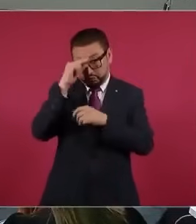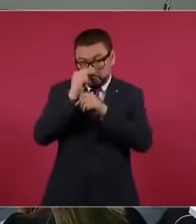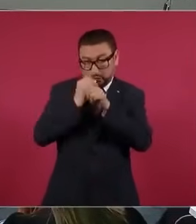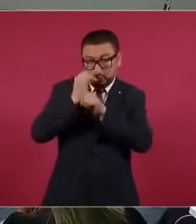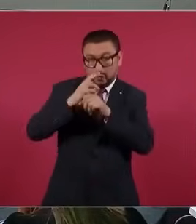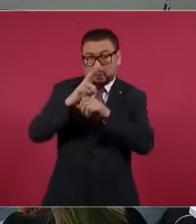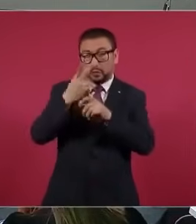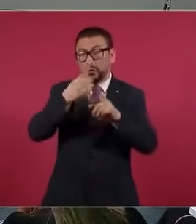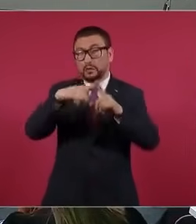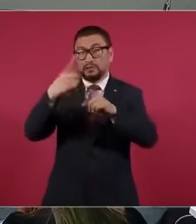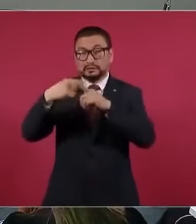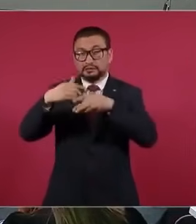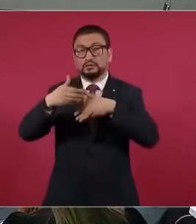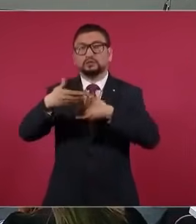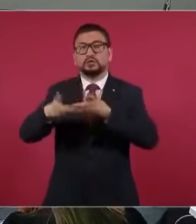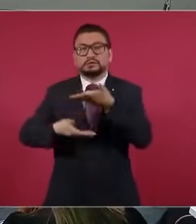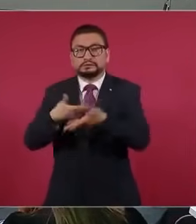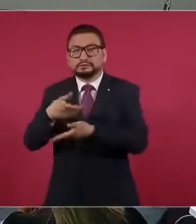serviles